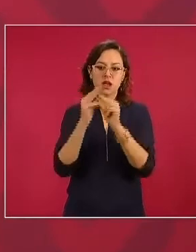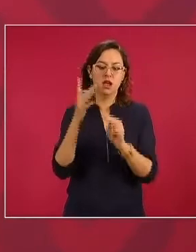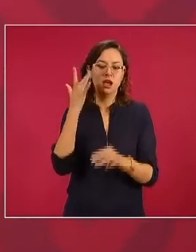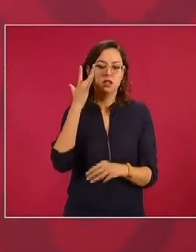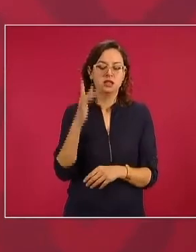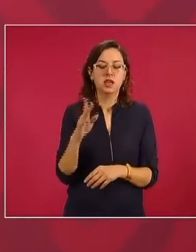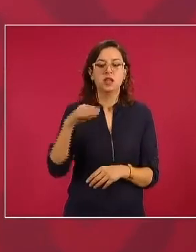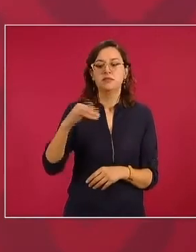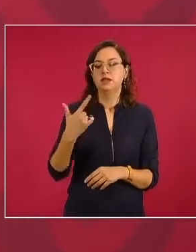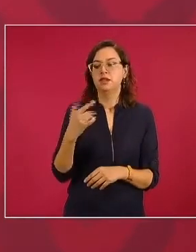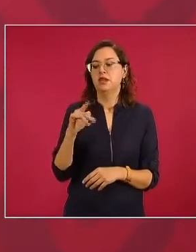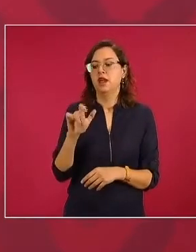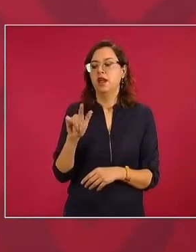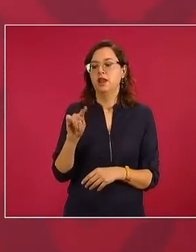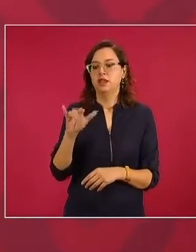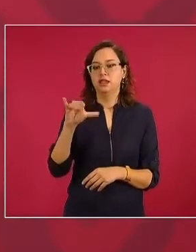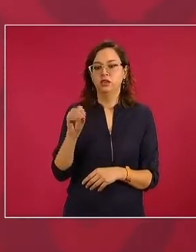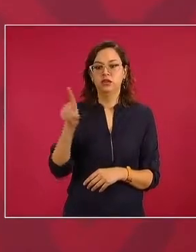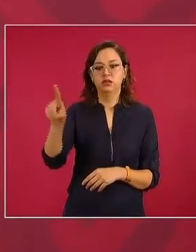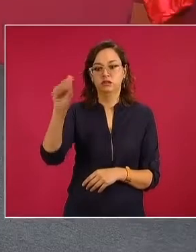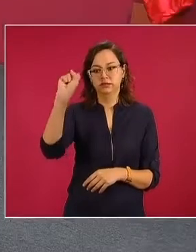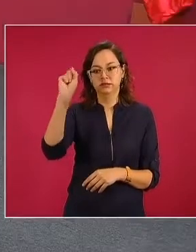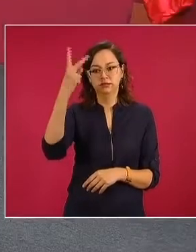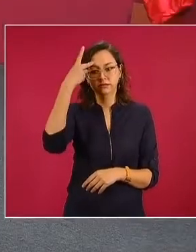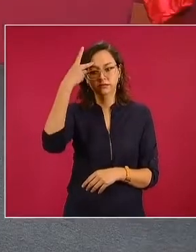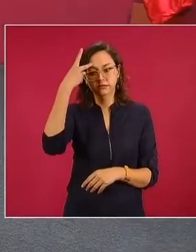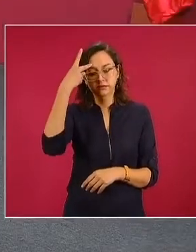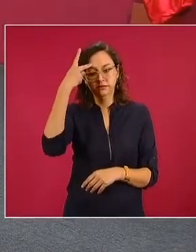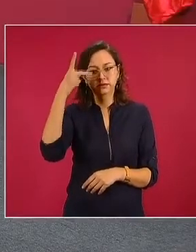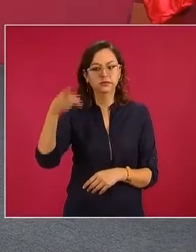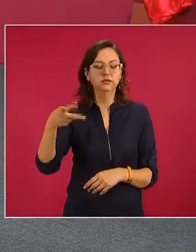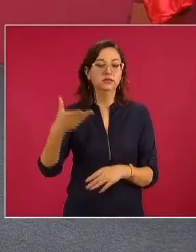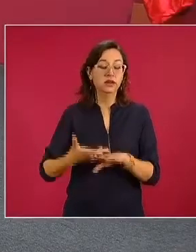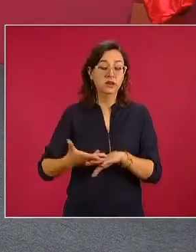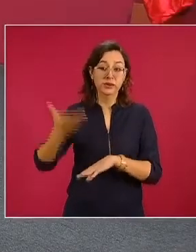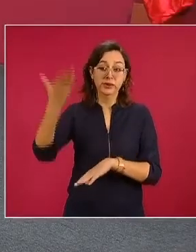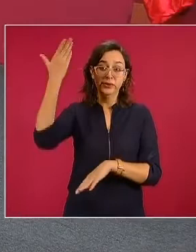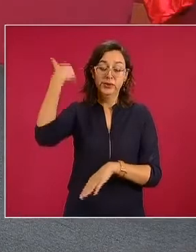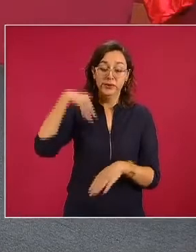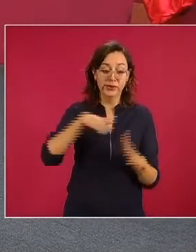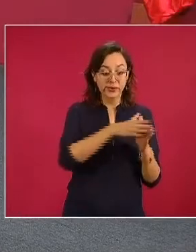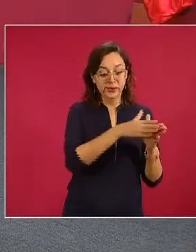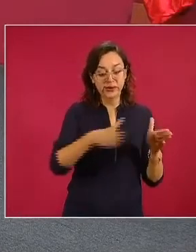Potosí. Ahí destruían antes, durante el periodo neoliberal.